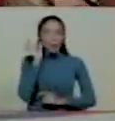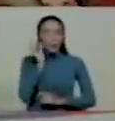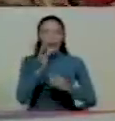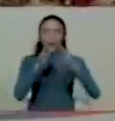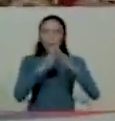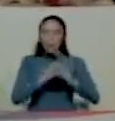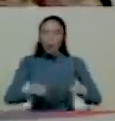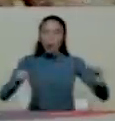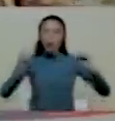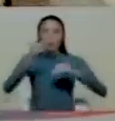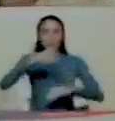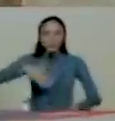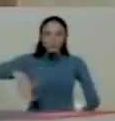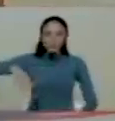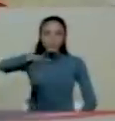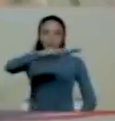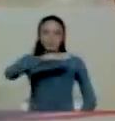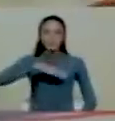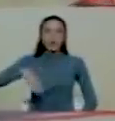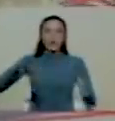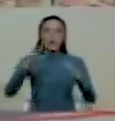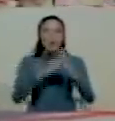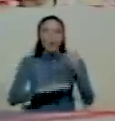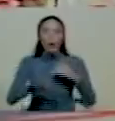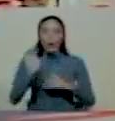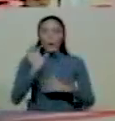último rincón de la patria.